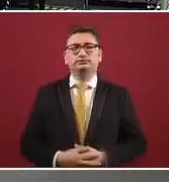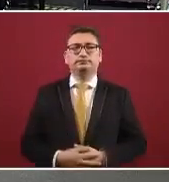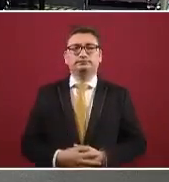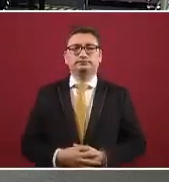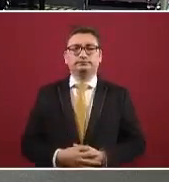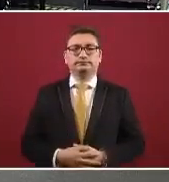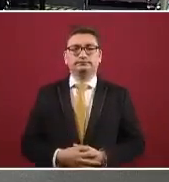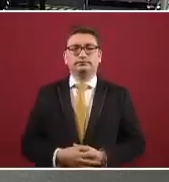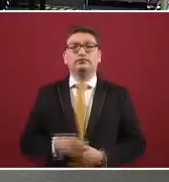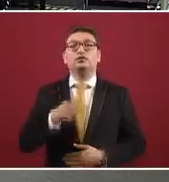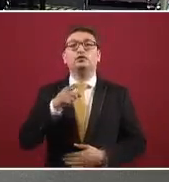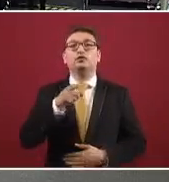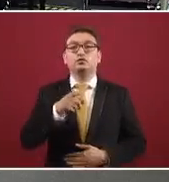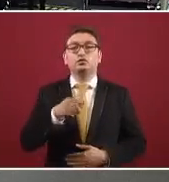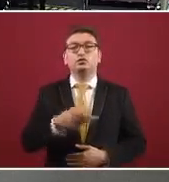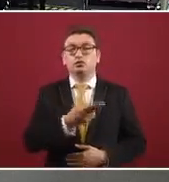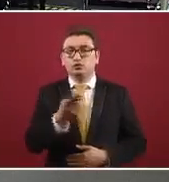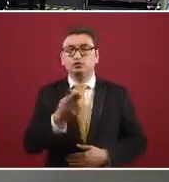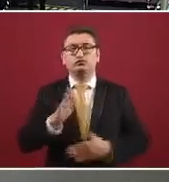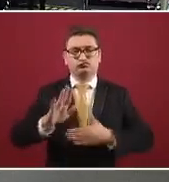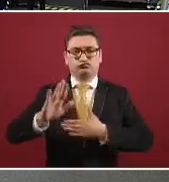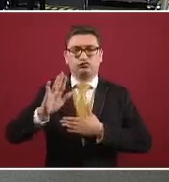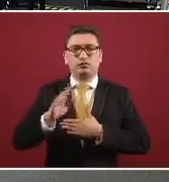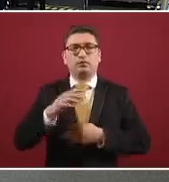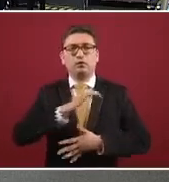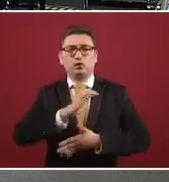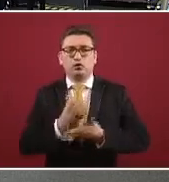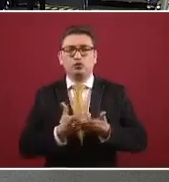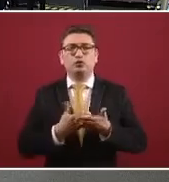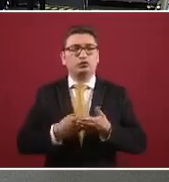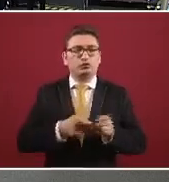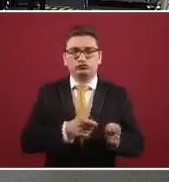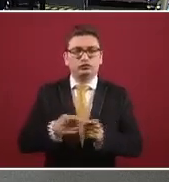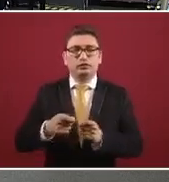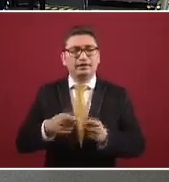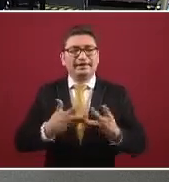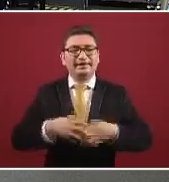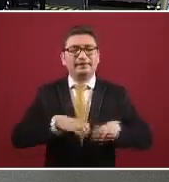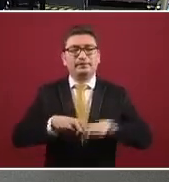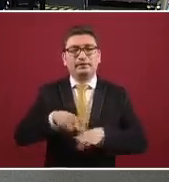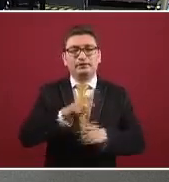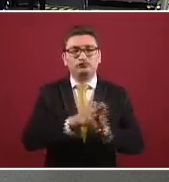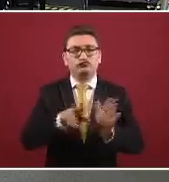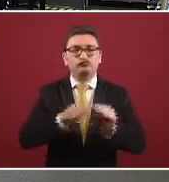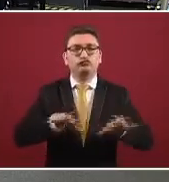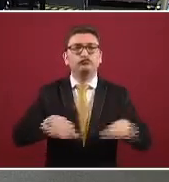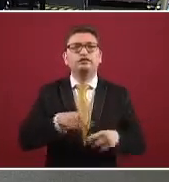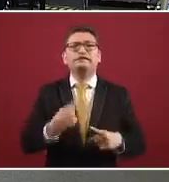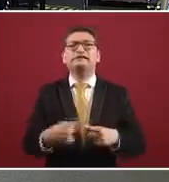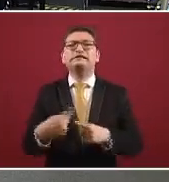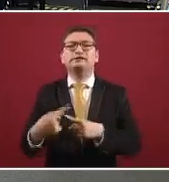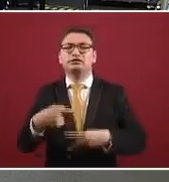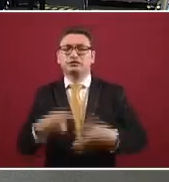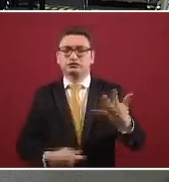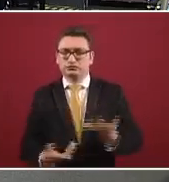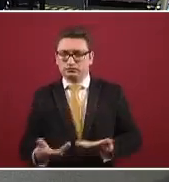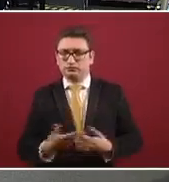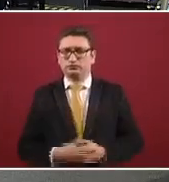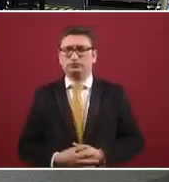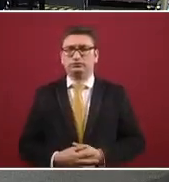hacer el compromiso para dar a conocer cuáles son las empresas que reciben la publicidad oficial. Sí. Gracias,